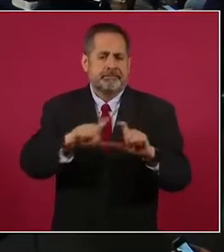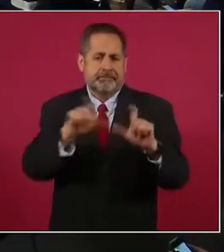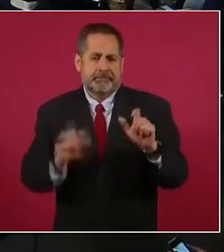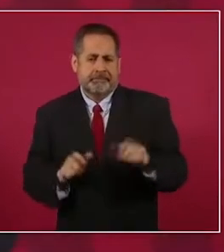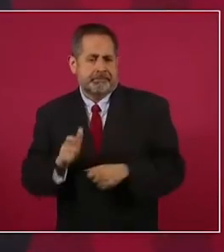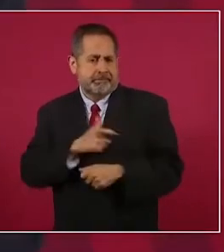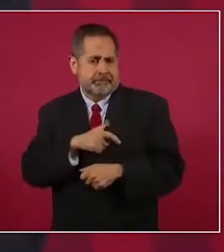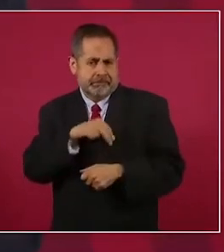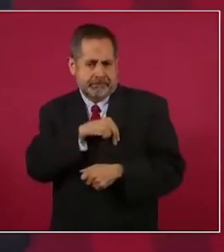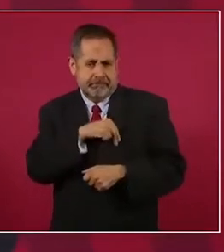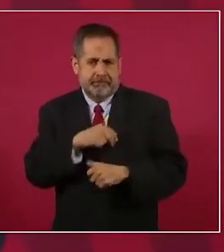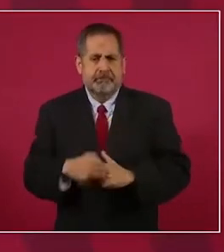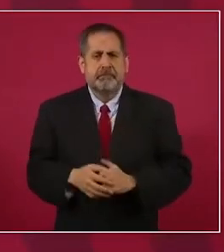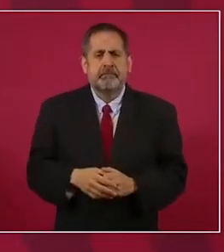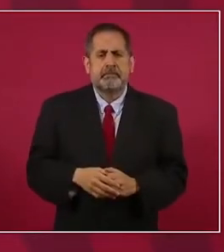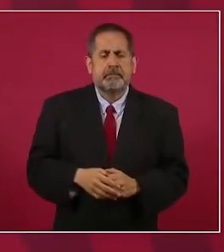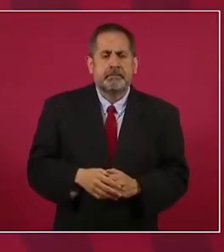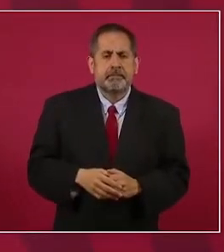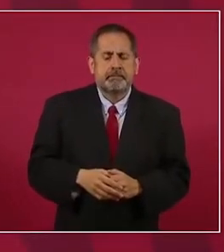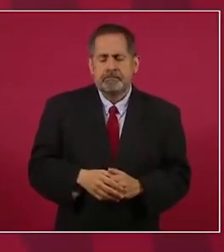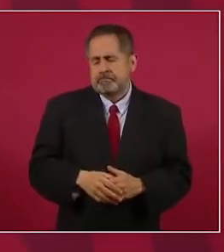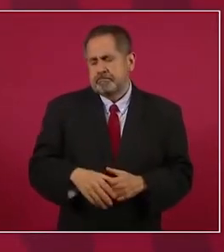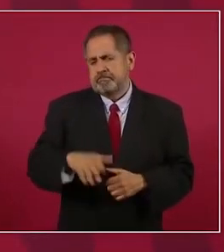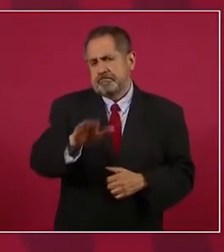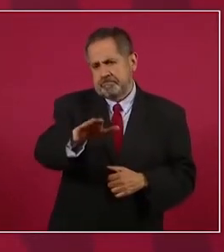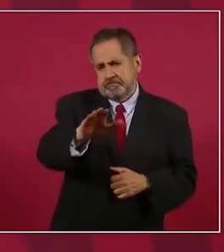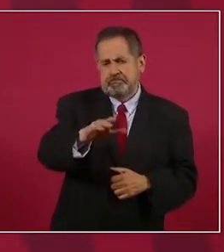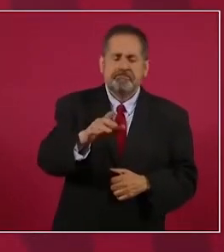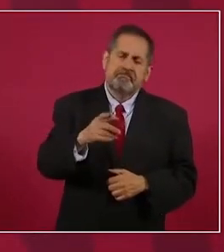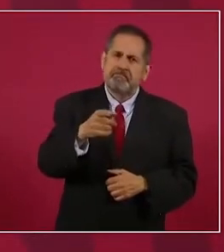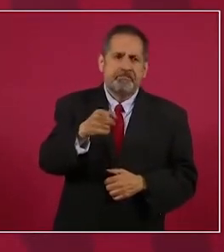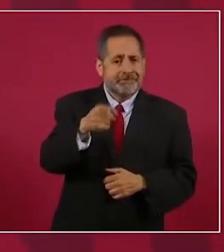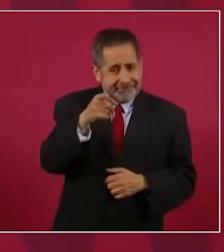asunto que corresponde a cada estado. Es